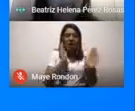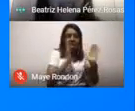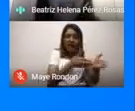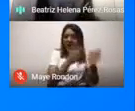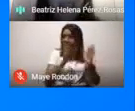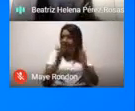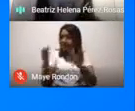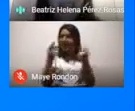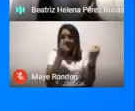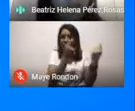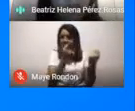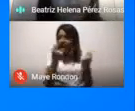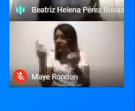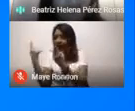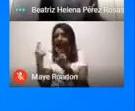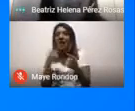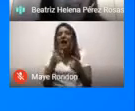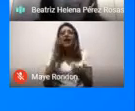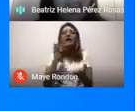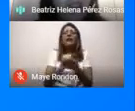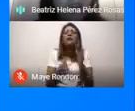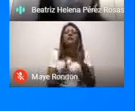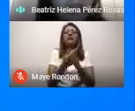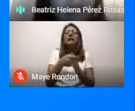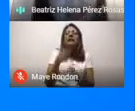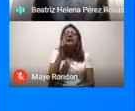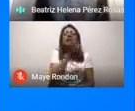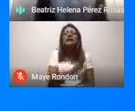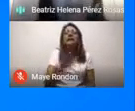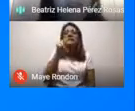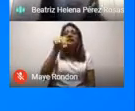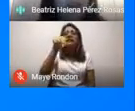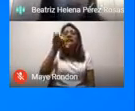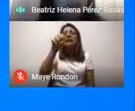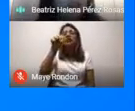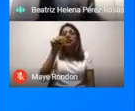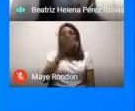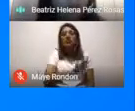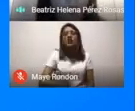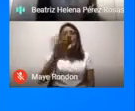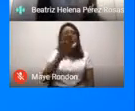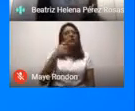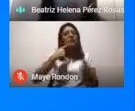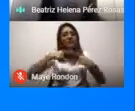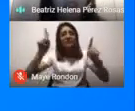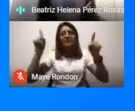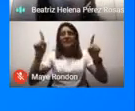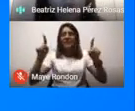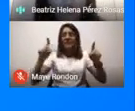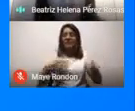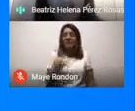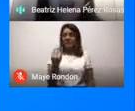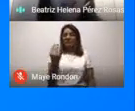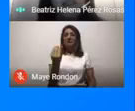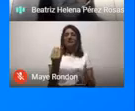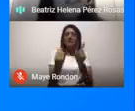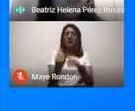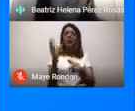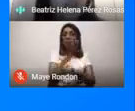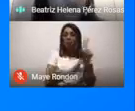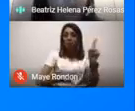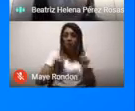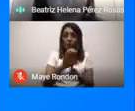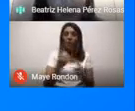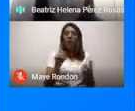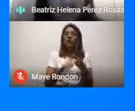componentes, de qué tenemos como nación, de qué nos hace diferentes, qué nos hace únicos a través de la cultura, a través